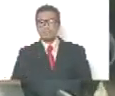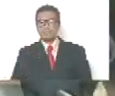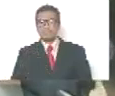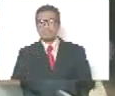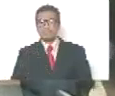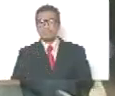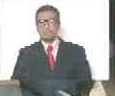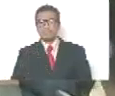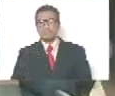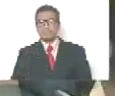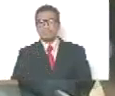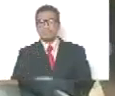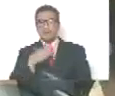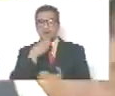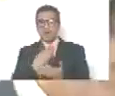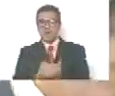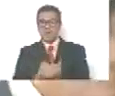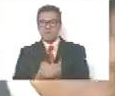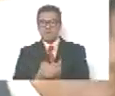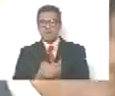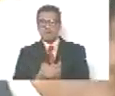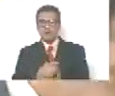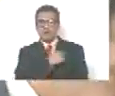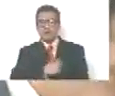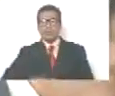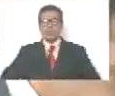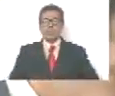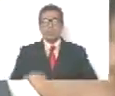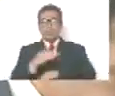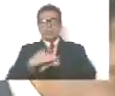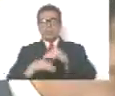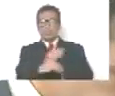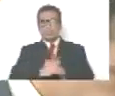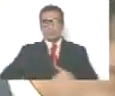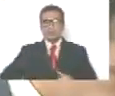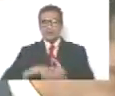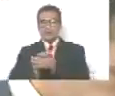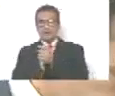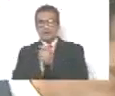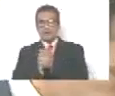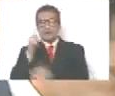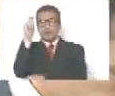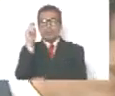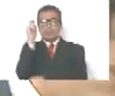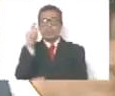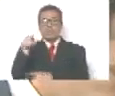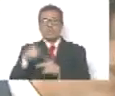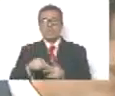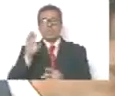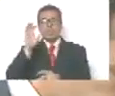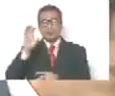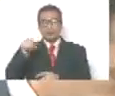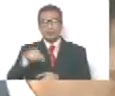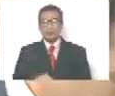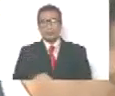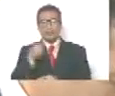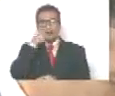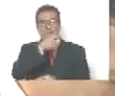Bueno, muchísimas gracias, ciudadano presidente, ciudadano vicepresidente, colegas, diputados y diputadas de la patria, pueblo